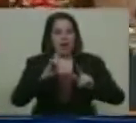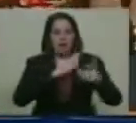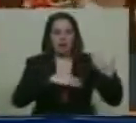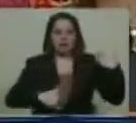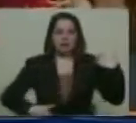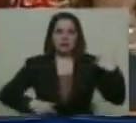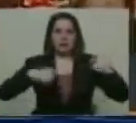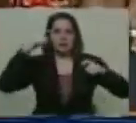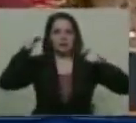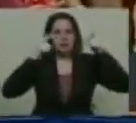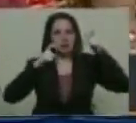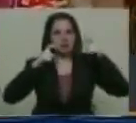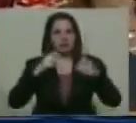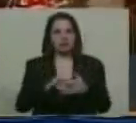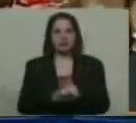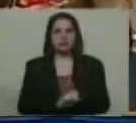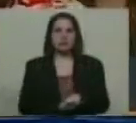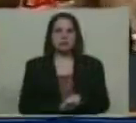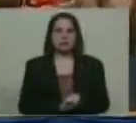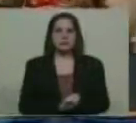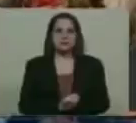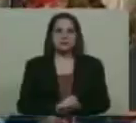Hugo Chávez Frías.